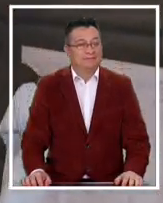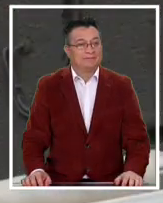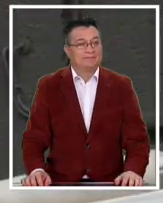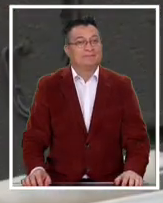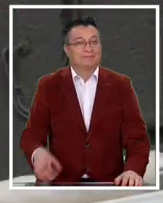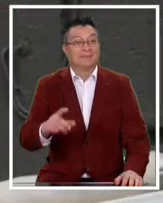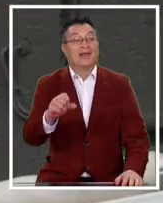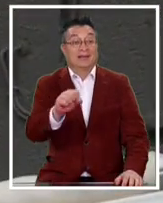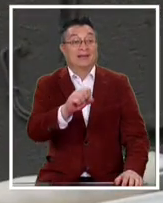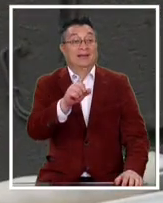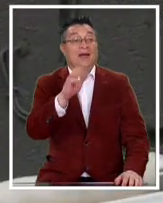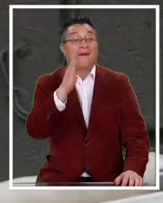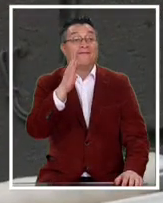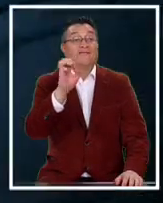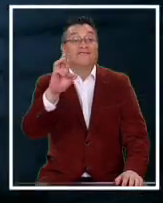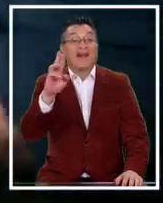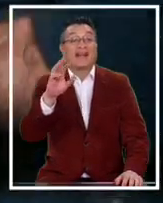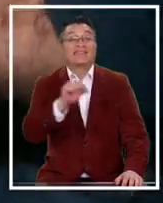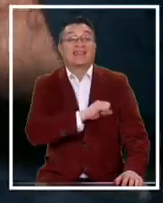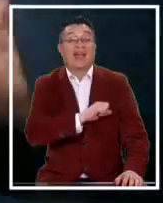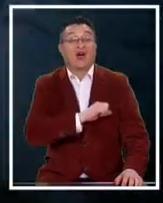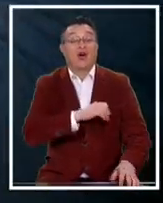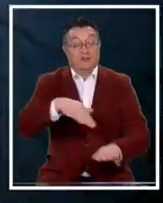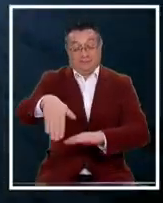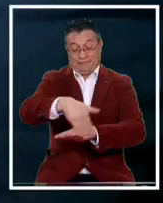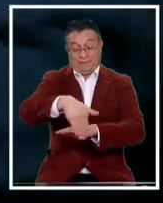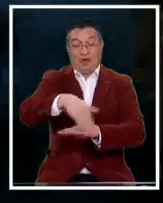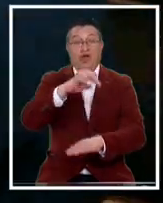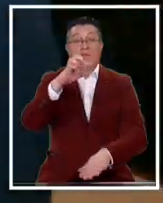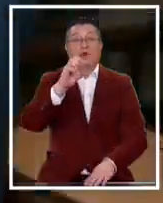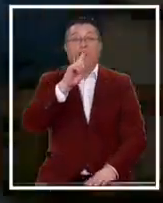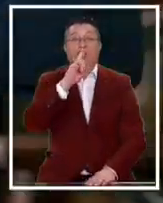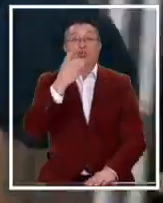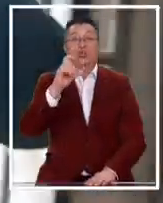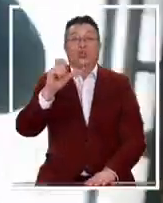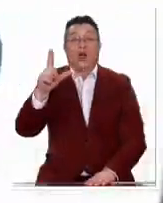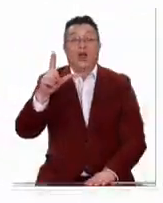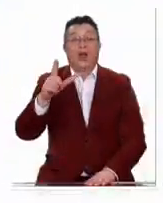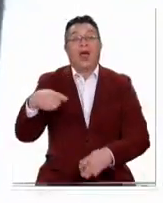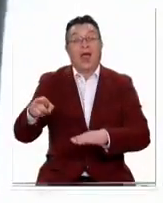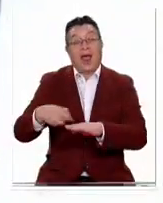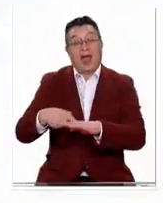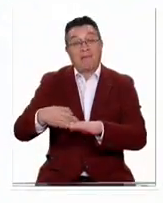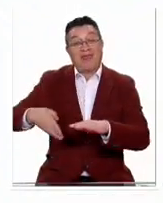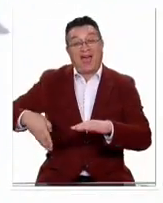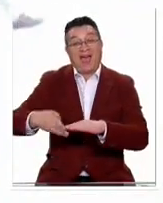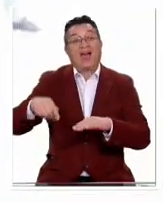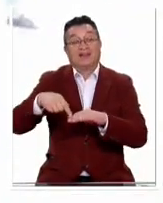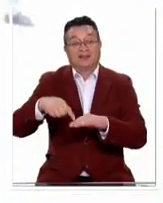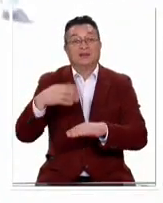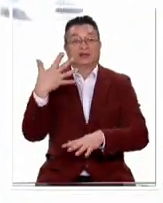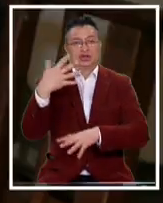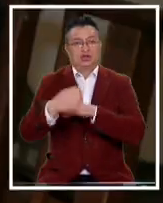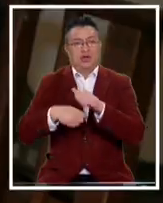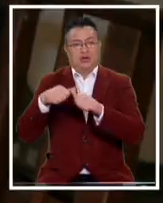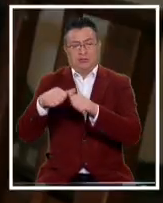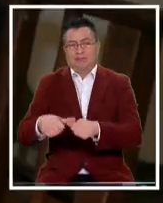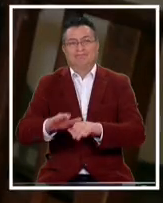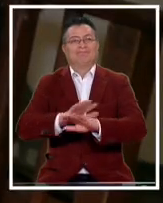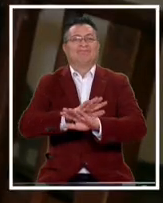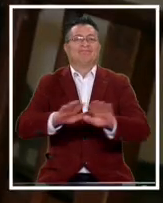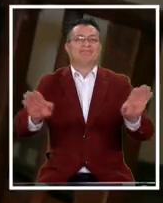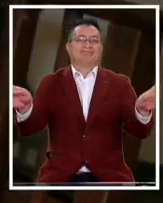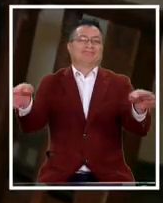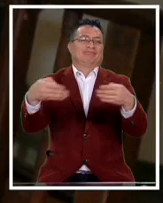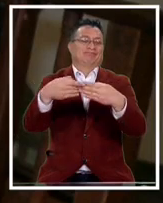Bar Santiago, ubicado en Portugal con Alameda, no resistió la última cuarentena y tras 5 años operando en esa esquina, cerró sus